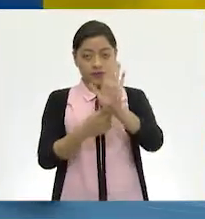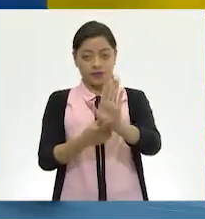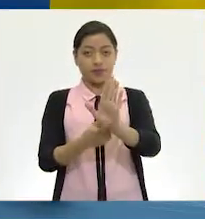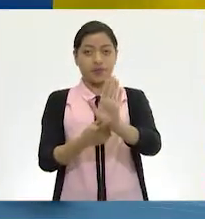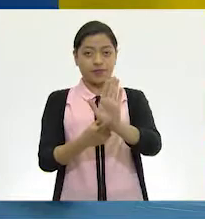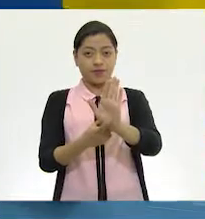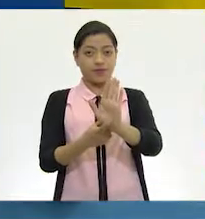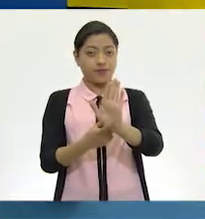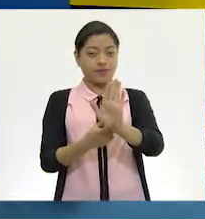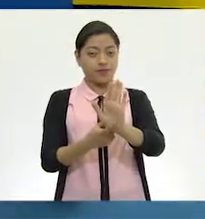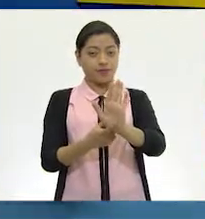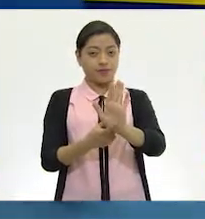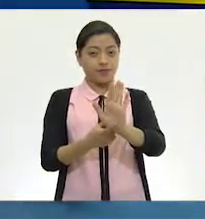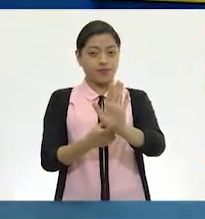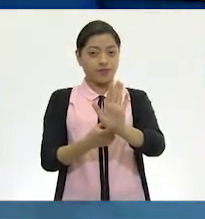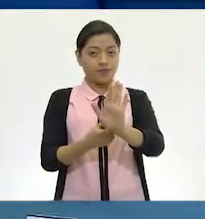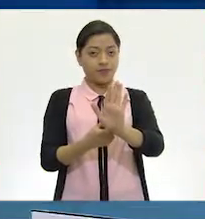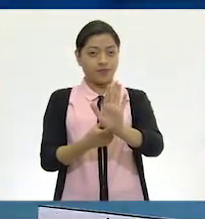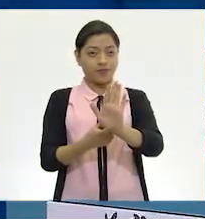Ajá.